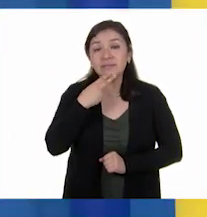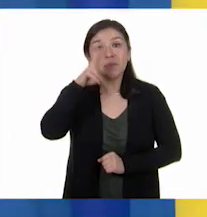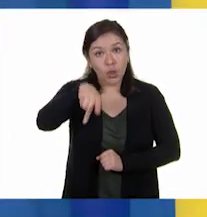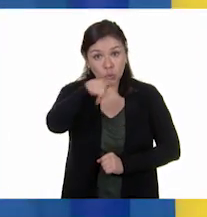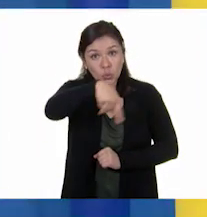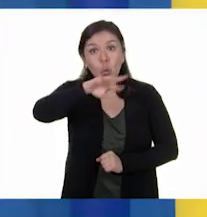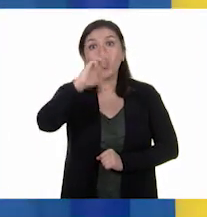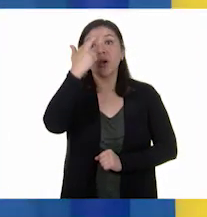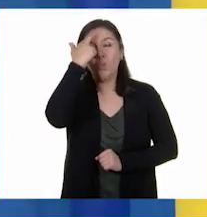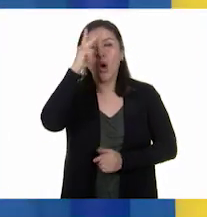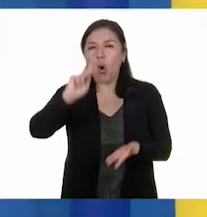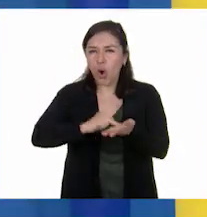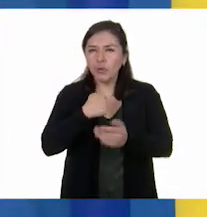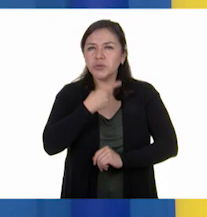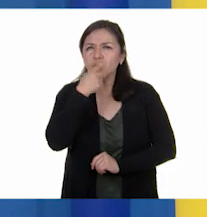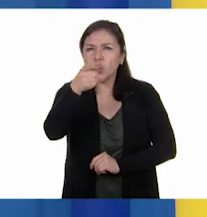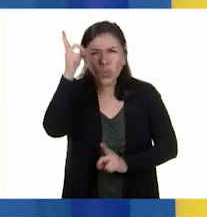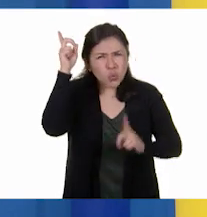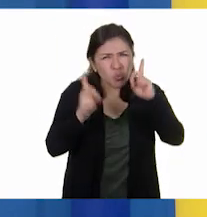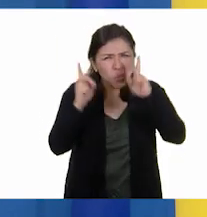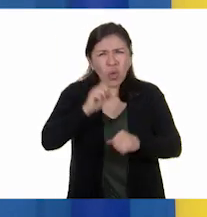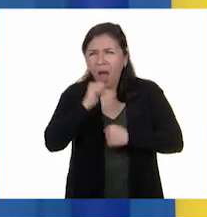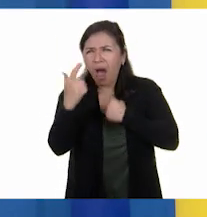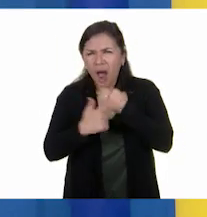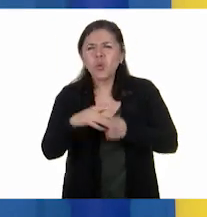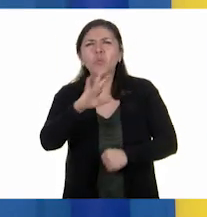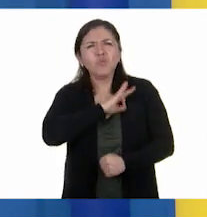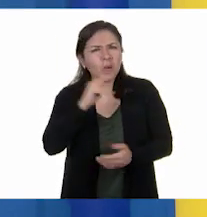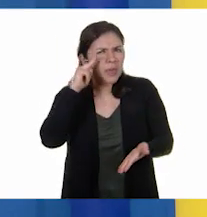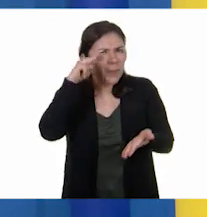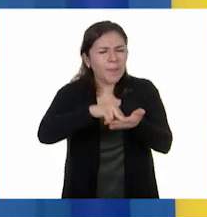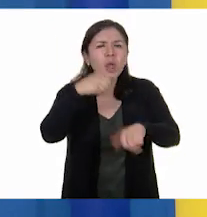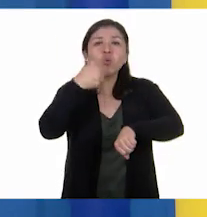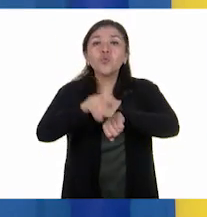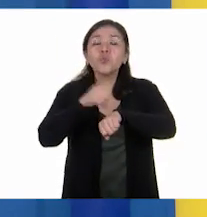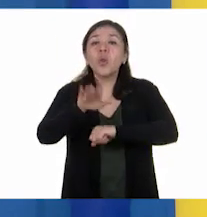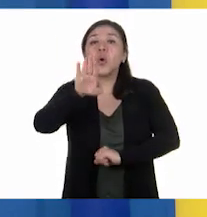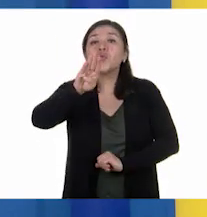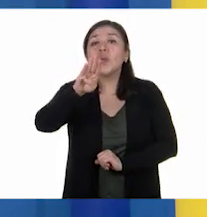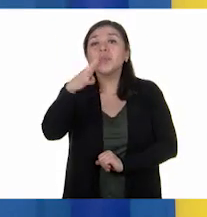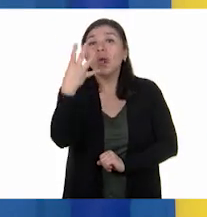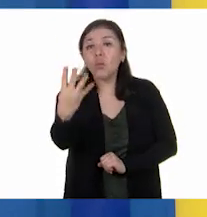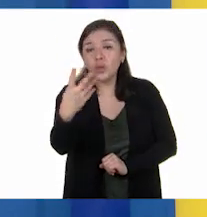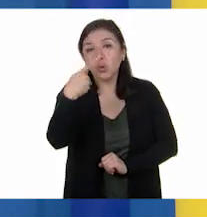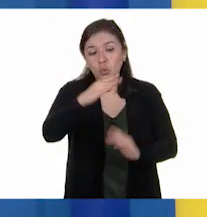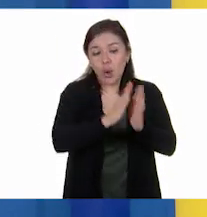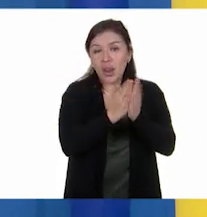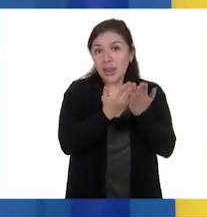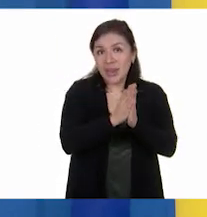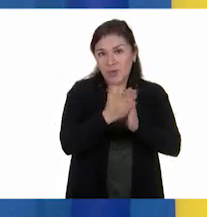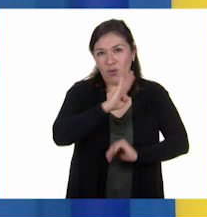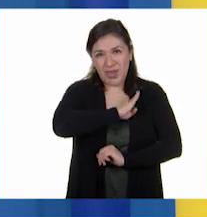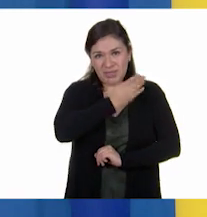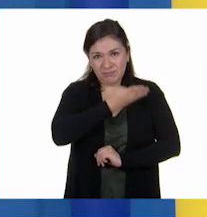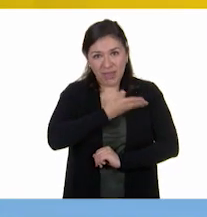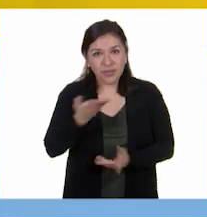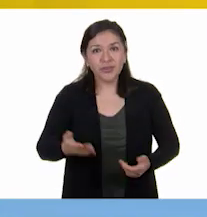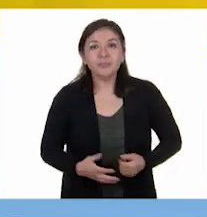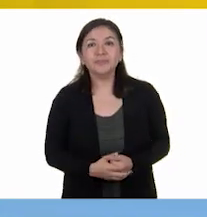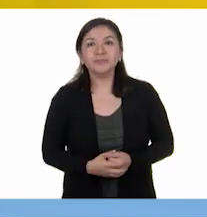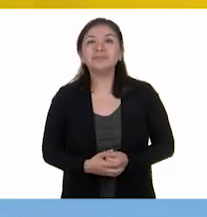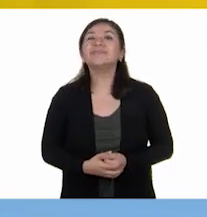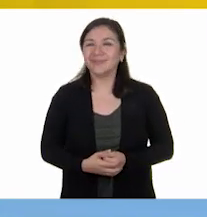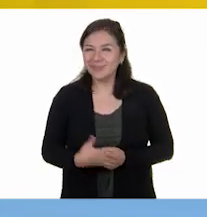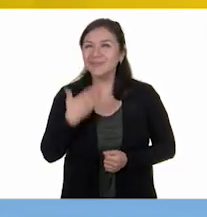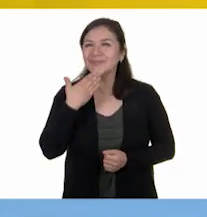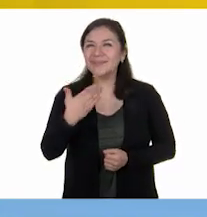que, insisto, si tienen dudas al respecto, pueden consultar la página 94 de su libro de texto de español.